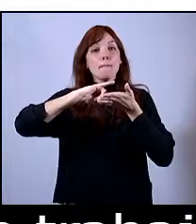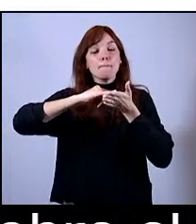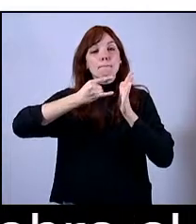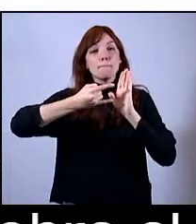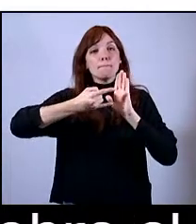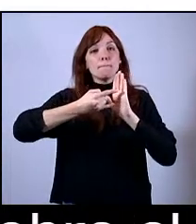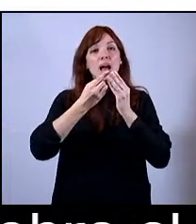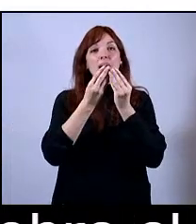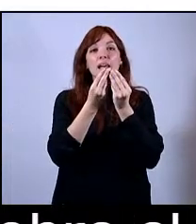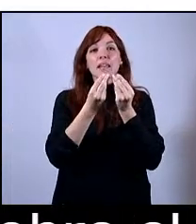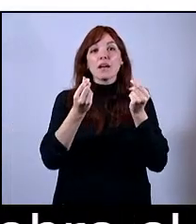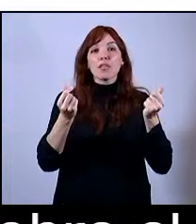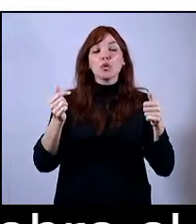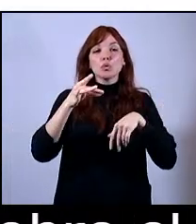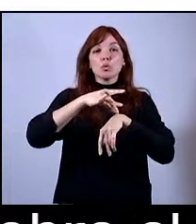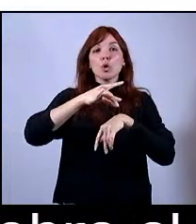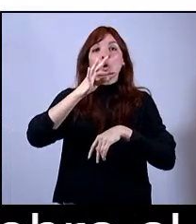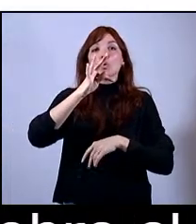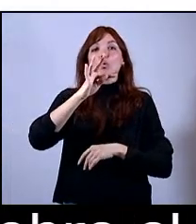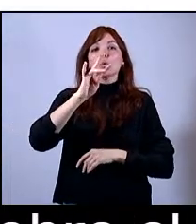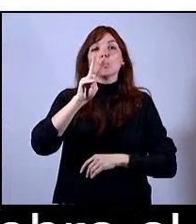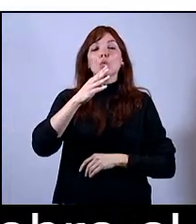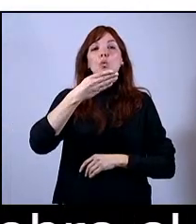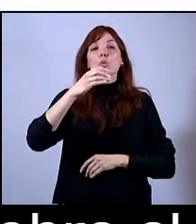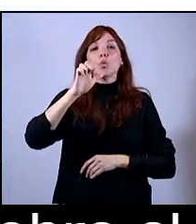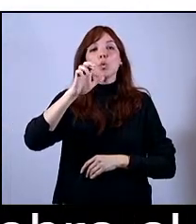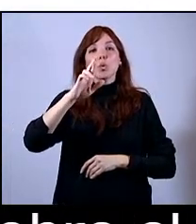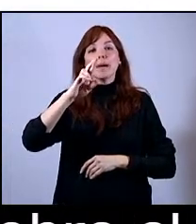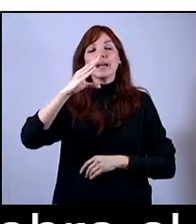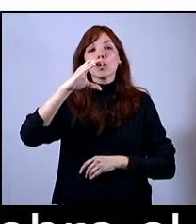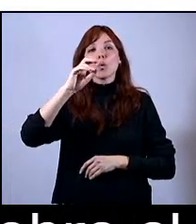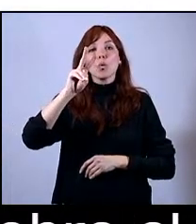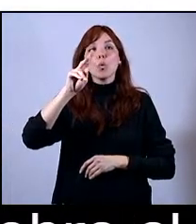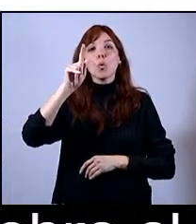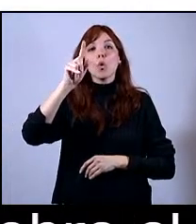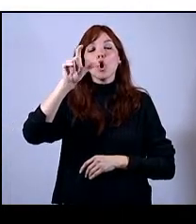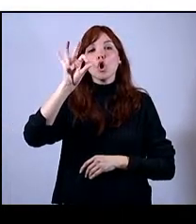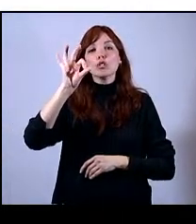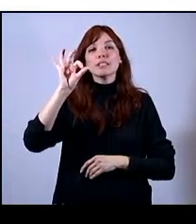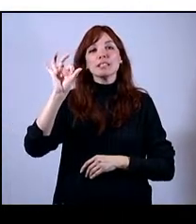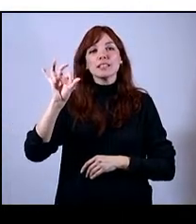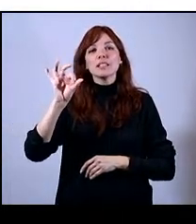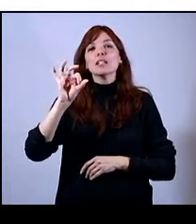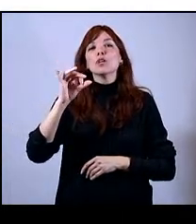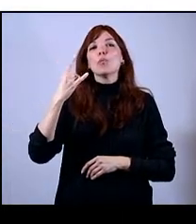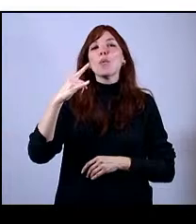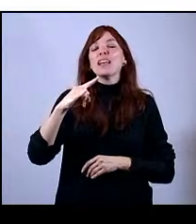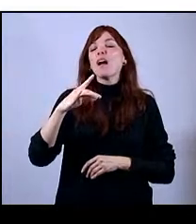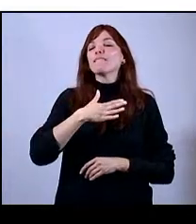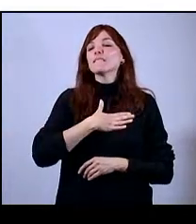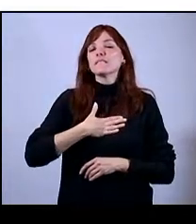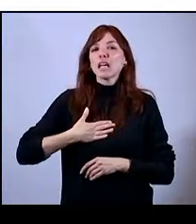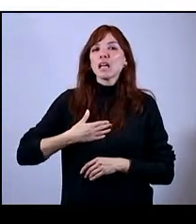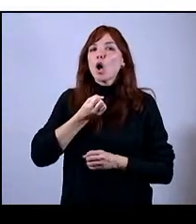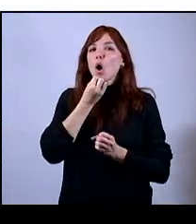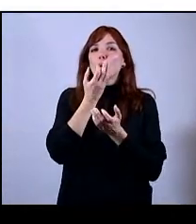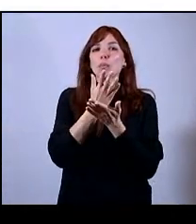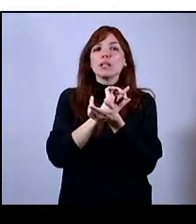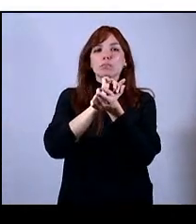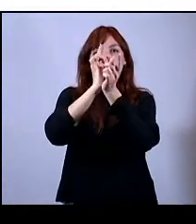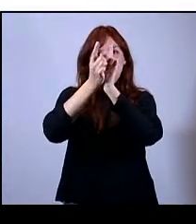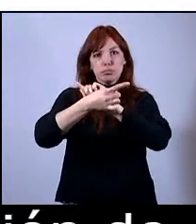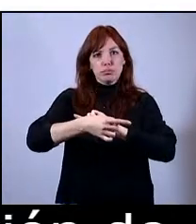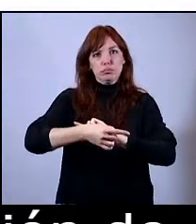de la tuberculosis bovina. Hemos presentado el 14 de febrero una propuesta de modificación, de